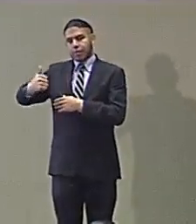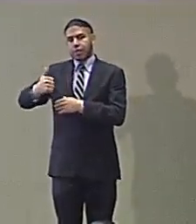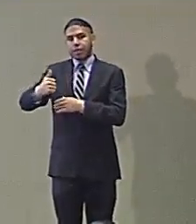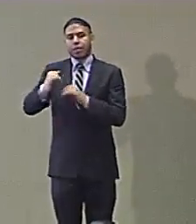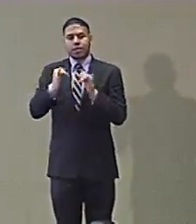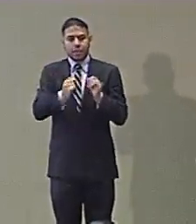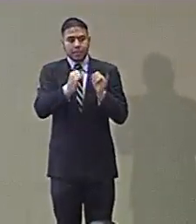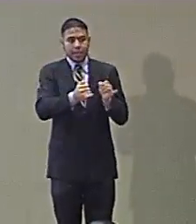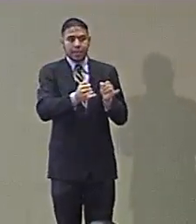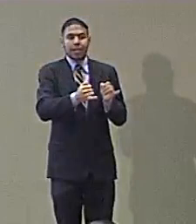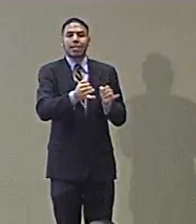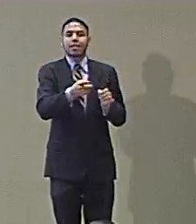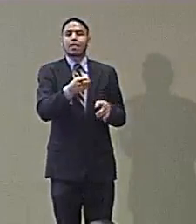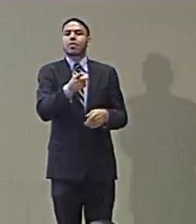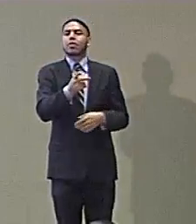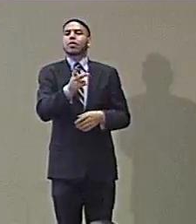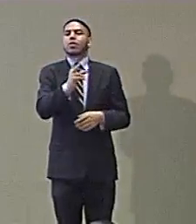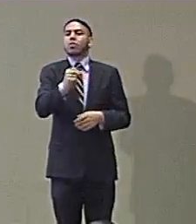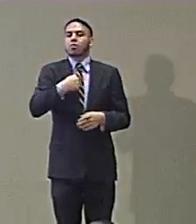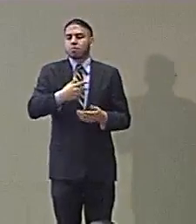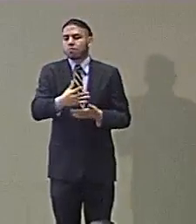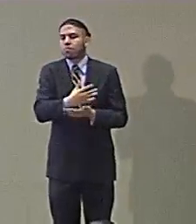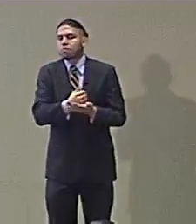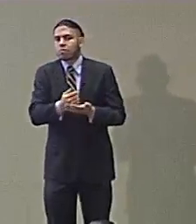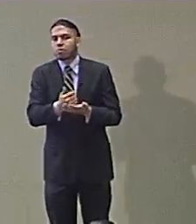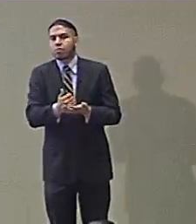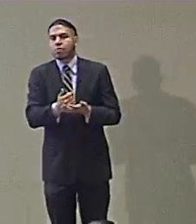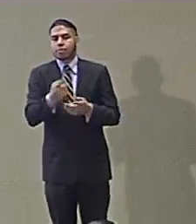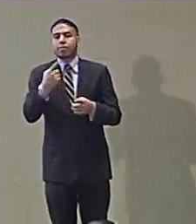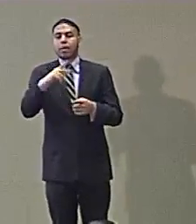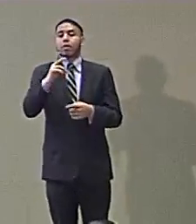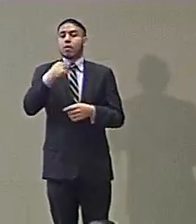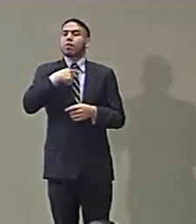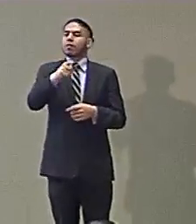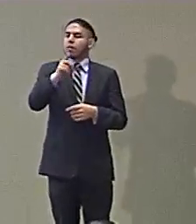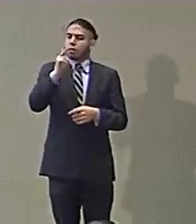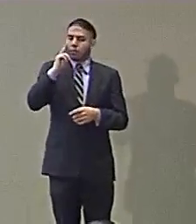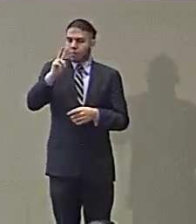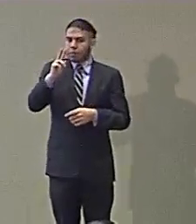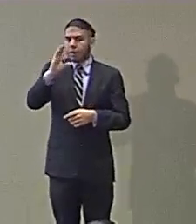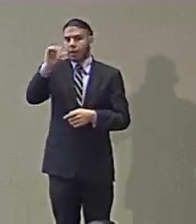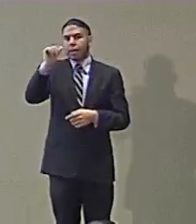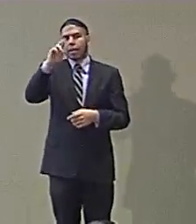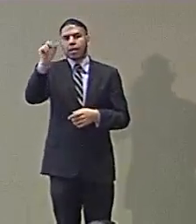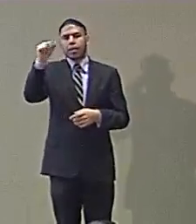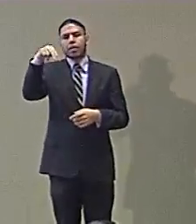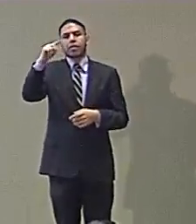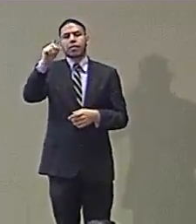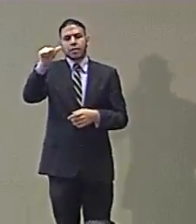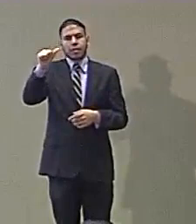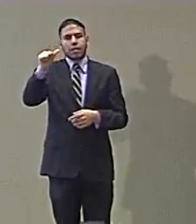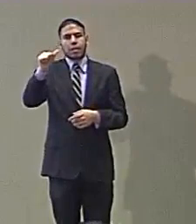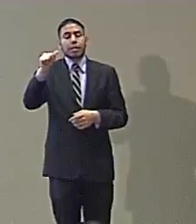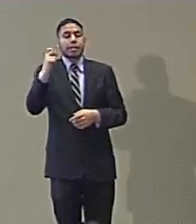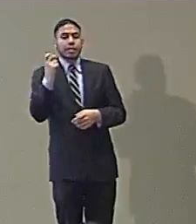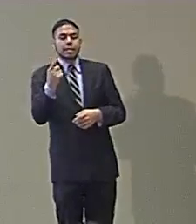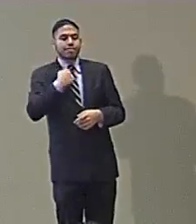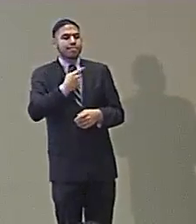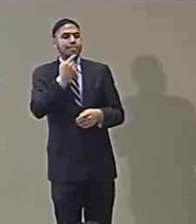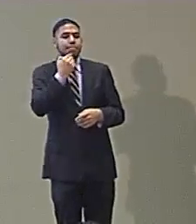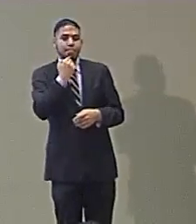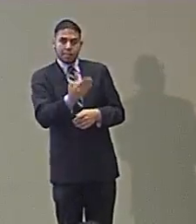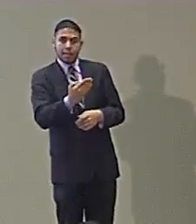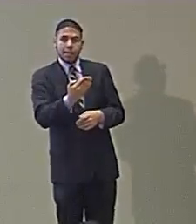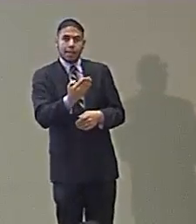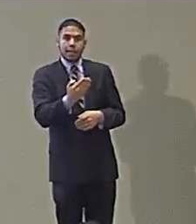beneficio de la colectividad pero a mí me parece que carranza tenía más razón cuando dice en el bien de todos en el